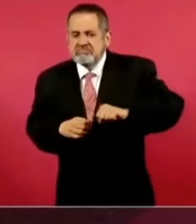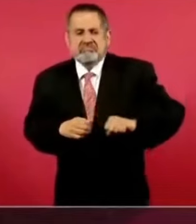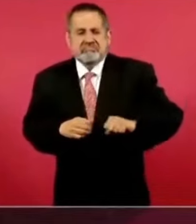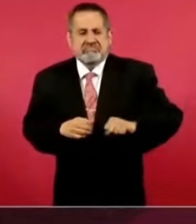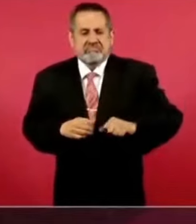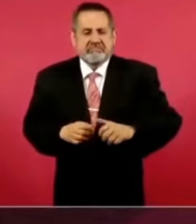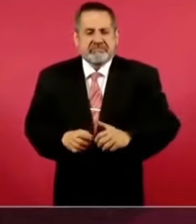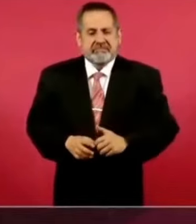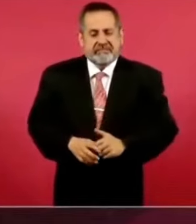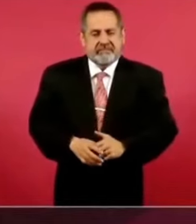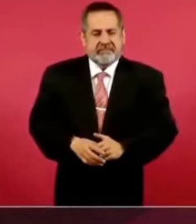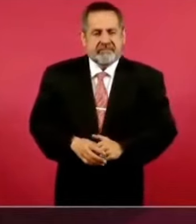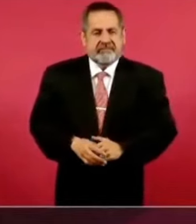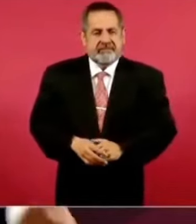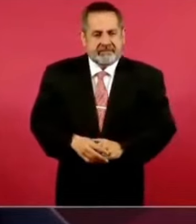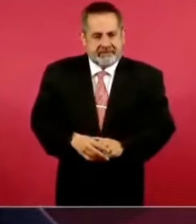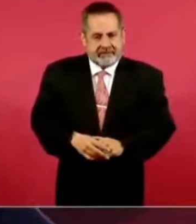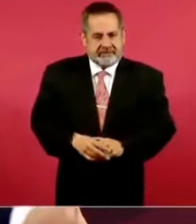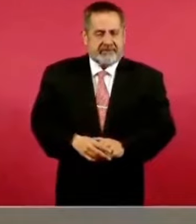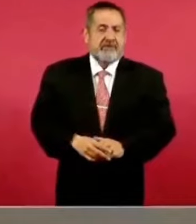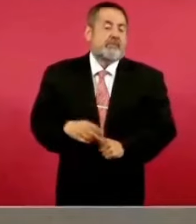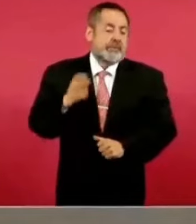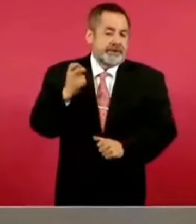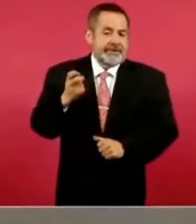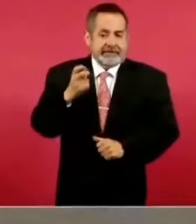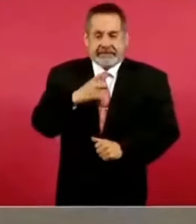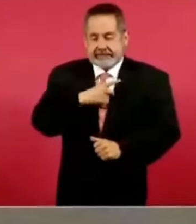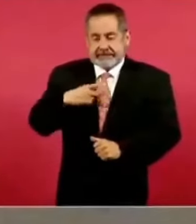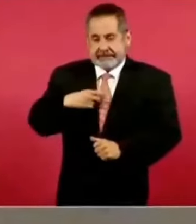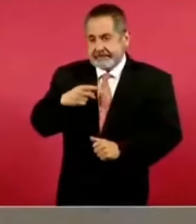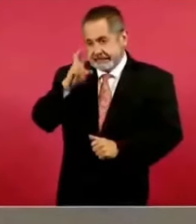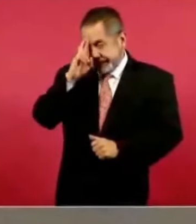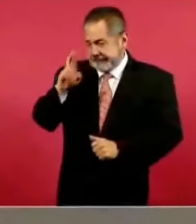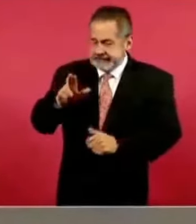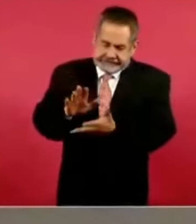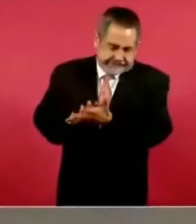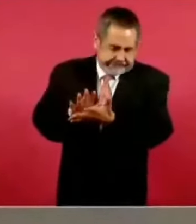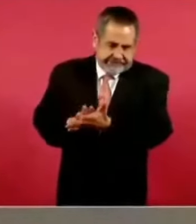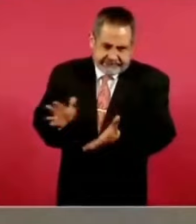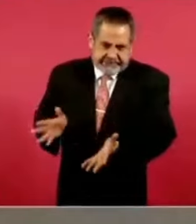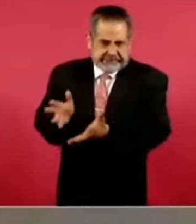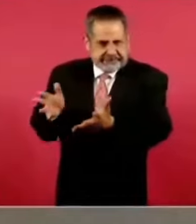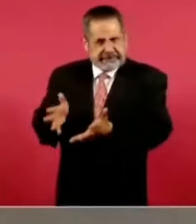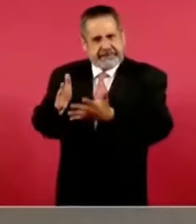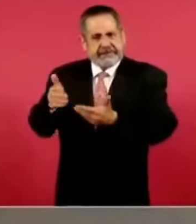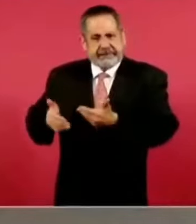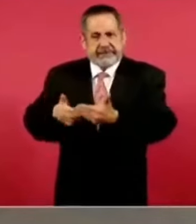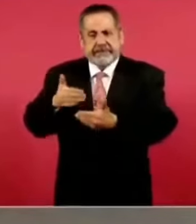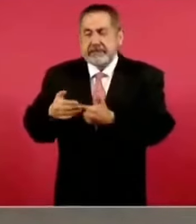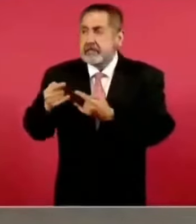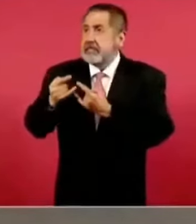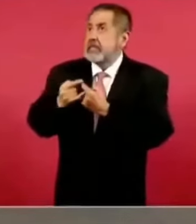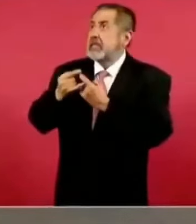no pudieron, y por eso tenemos que exaltar nuestro